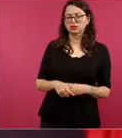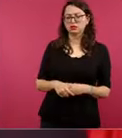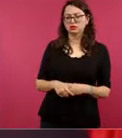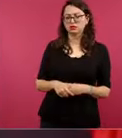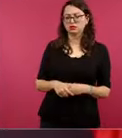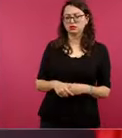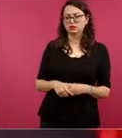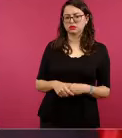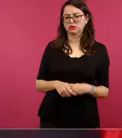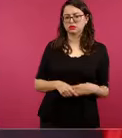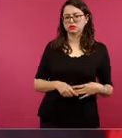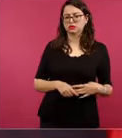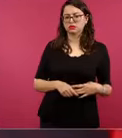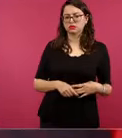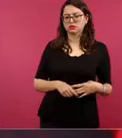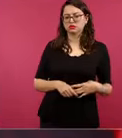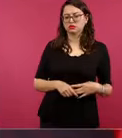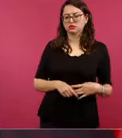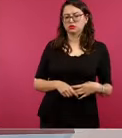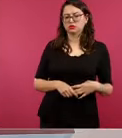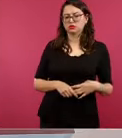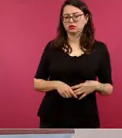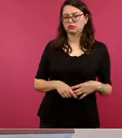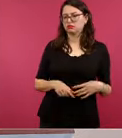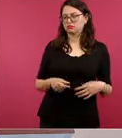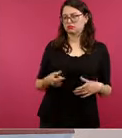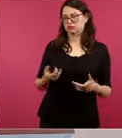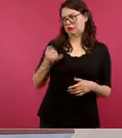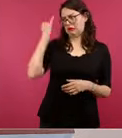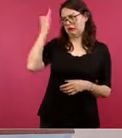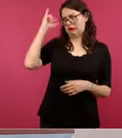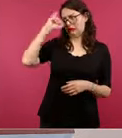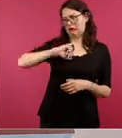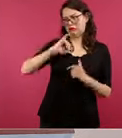para, ¿cómo se llamaba la oficina esa de García Luna?